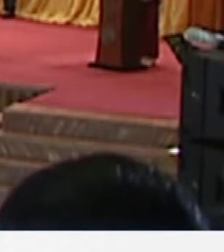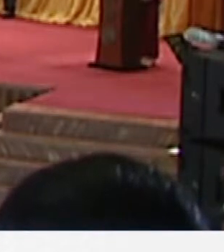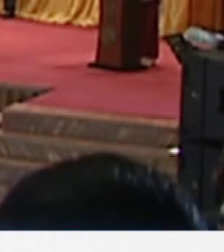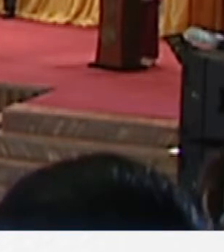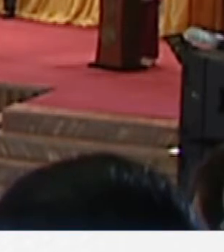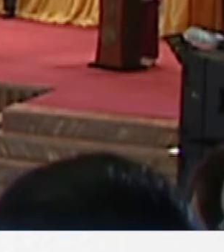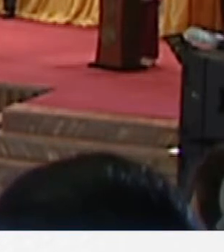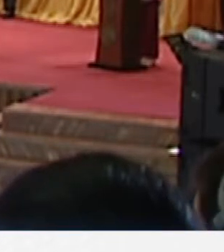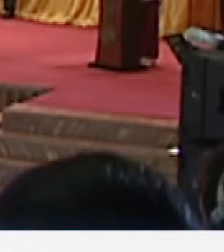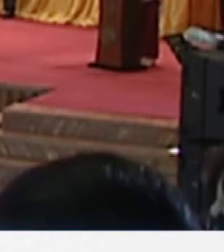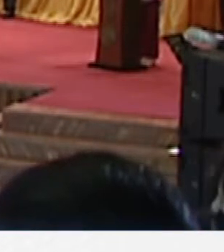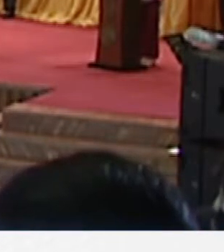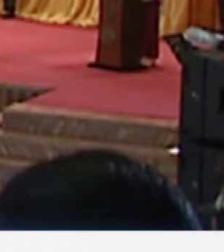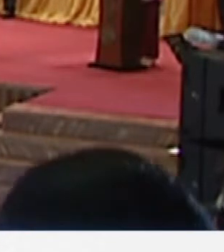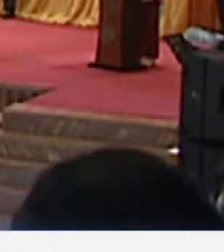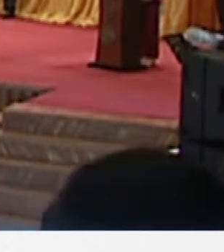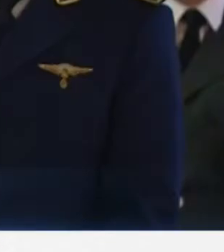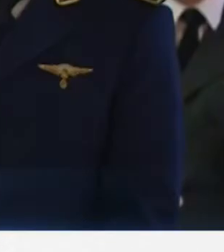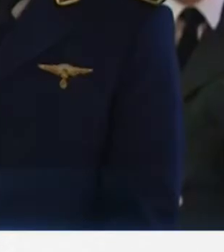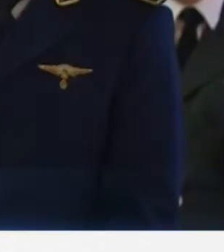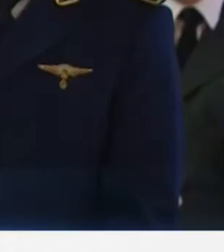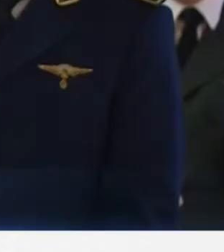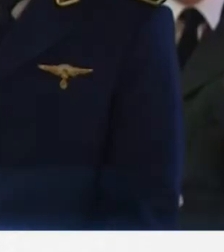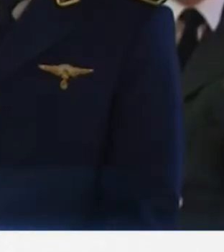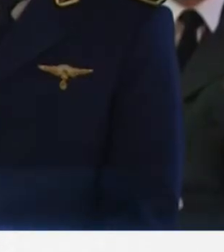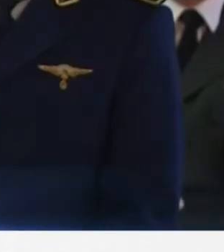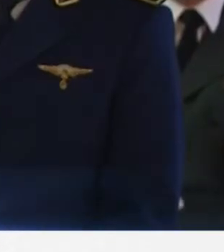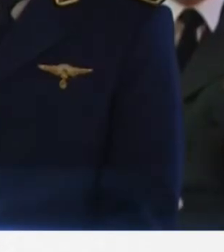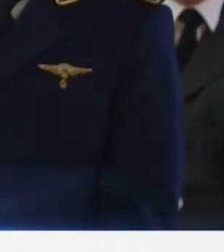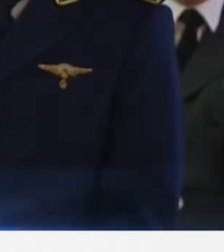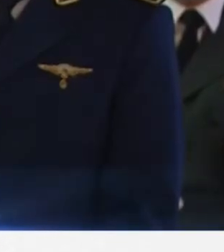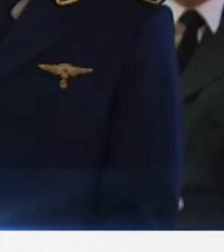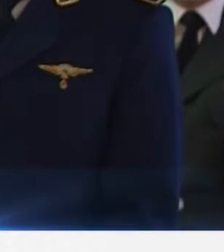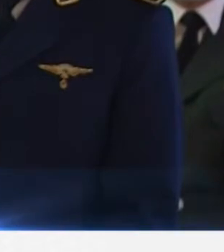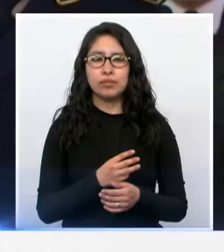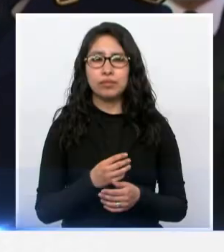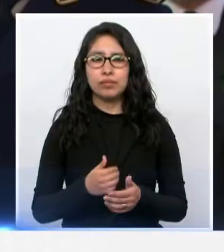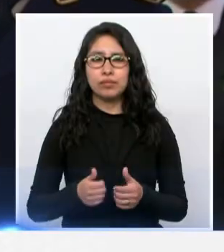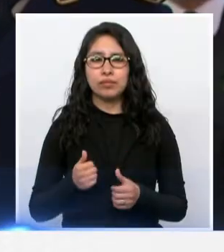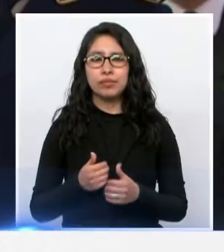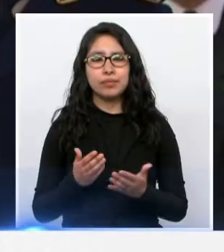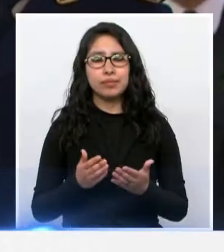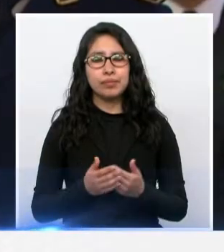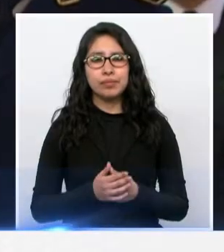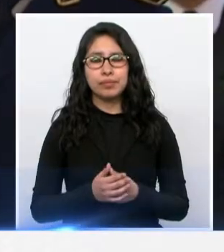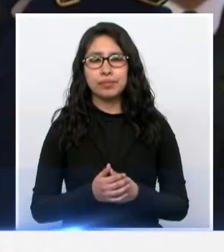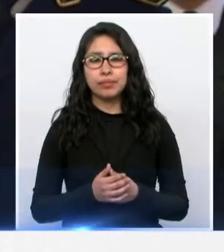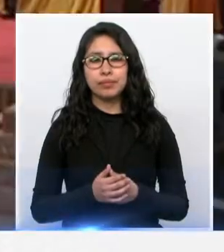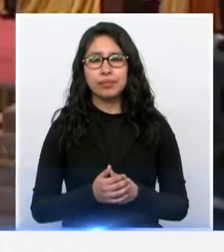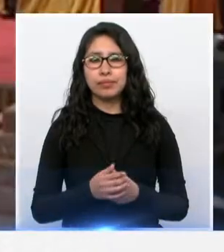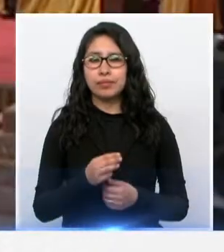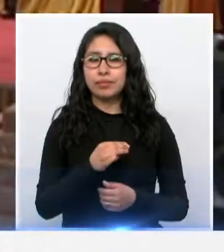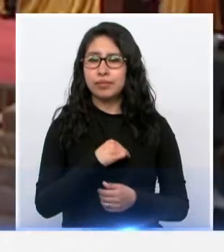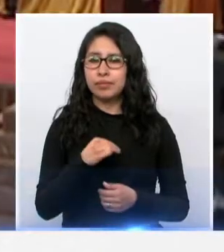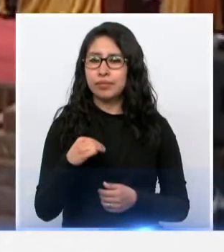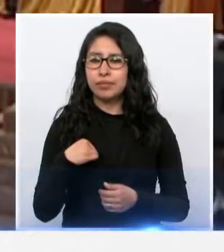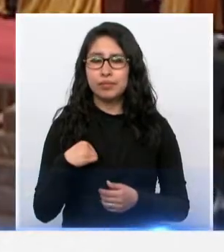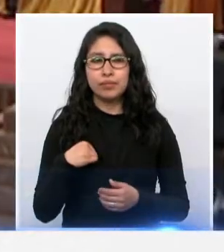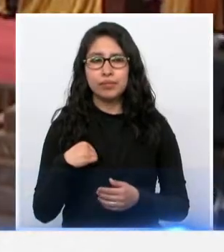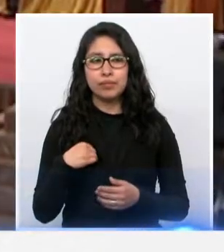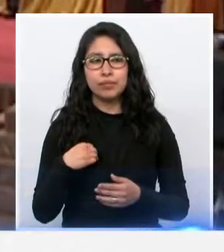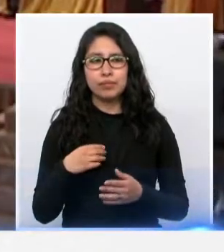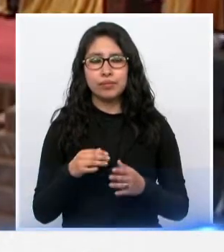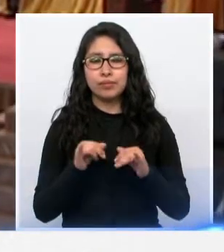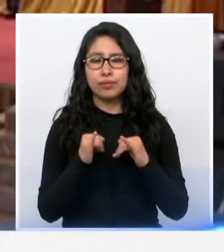señores oficiales, generales, oficiales almirantes, miembros del Estado